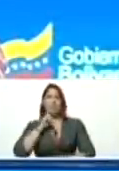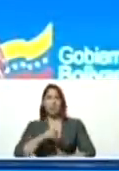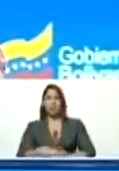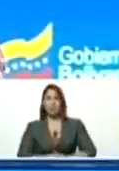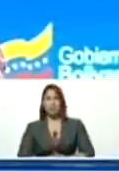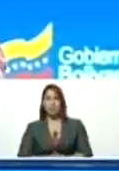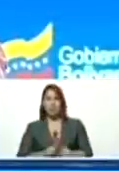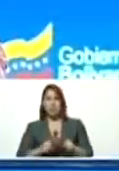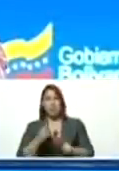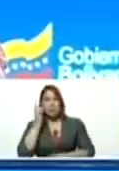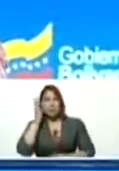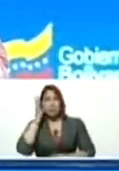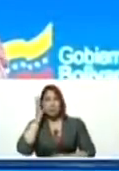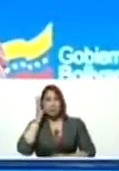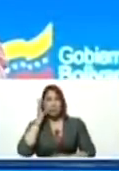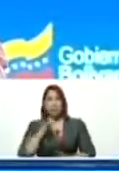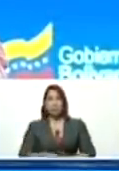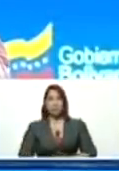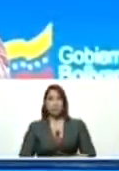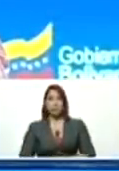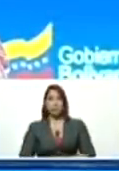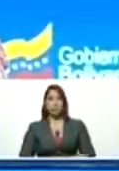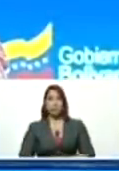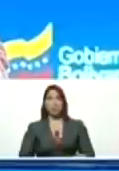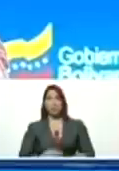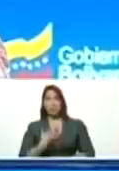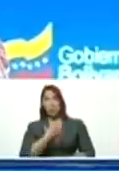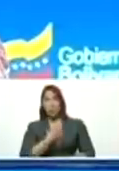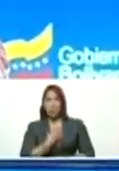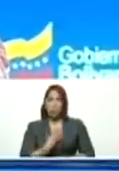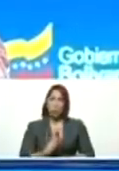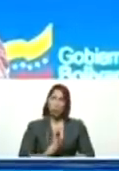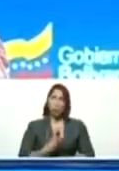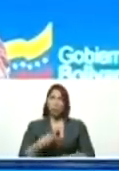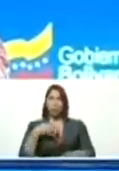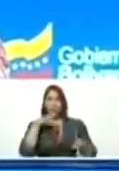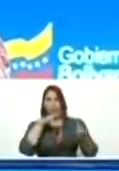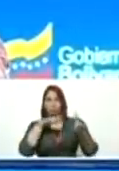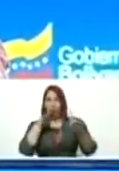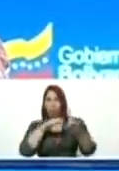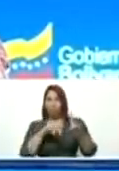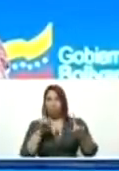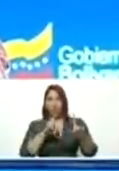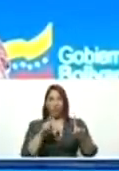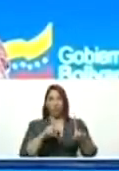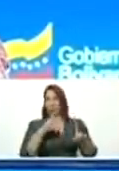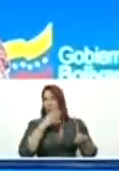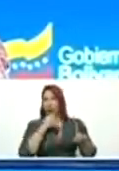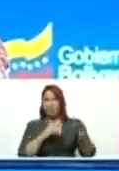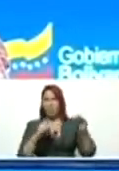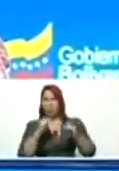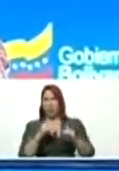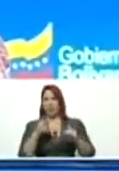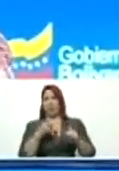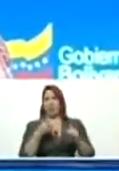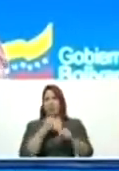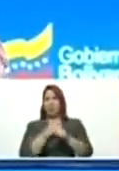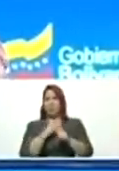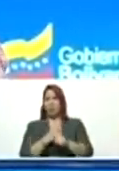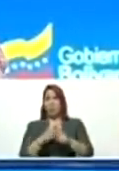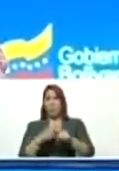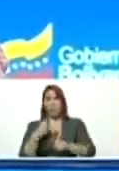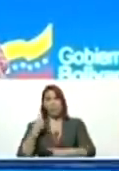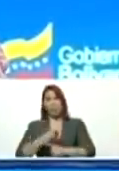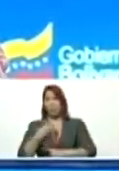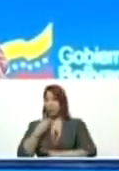para crear desazón desánimo para desmoralizar al trabajador pero hay que